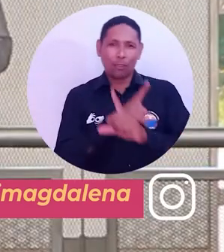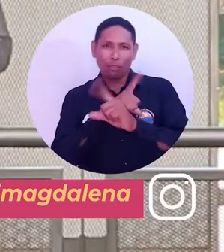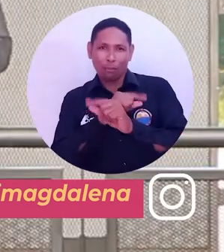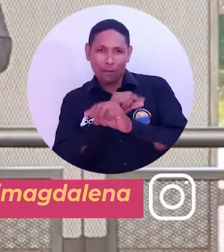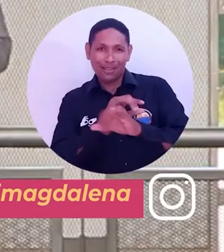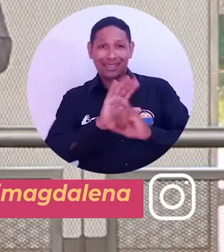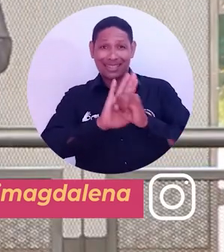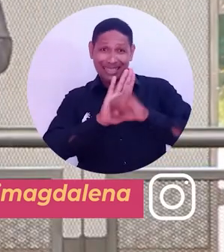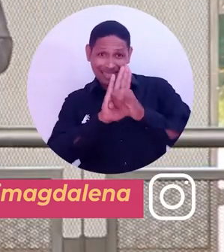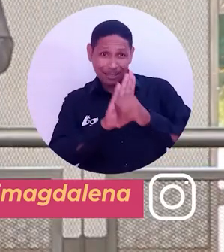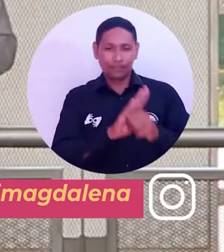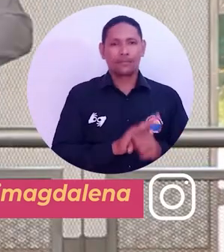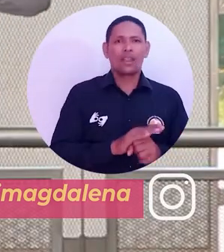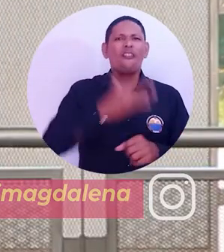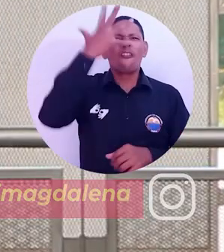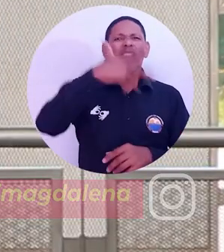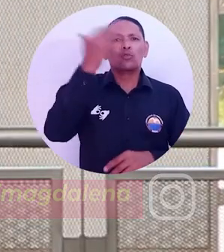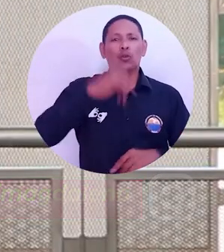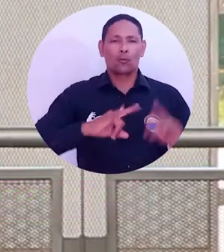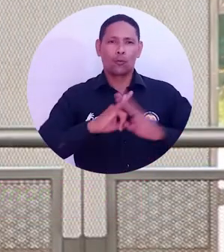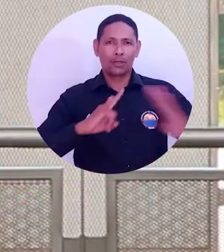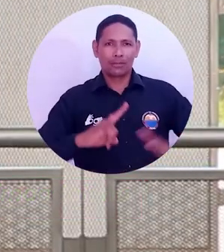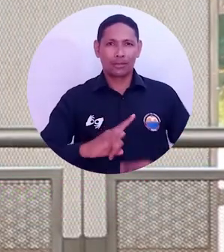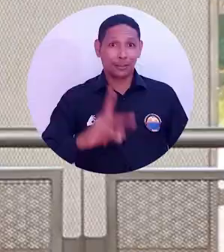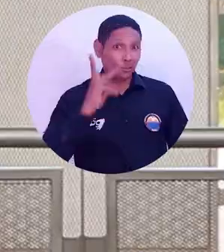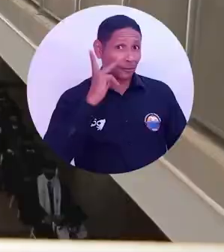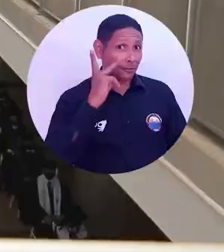y Universidad del Magdalena en Facebook. Hasta pronto.